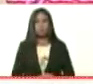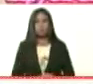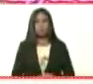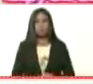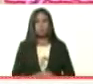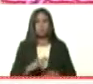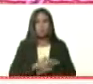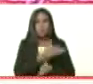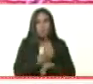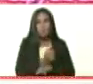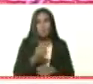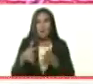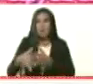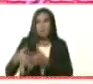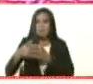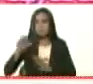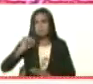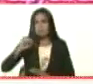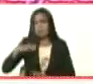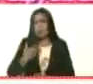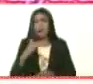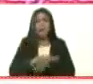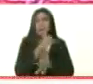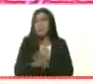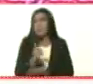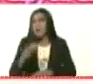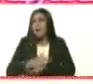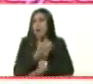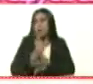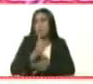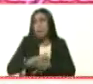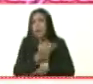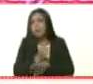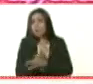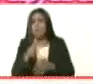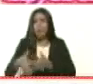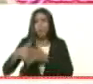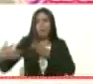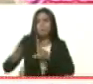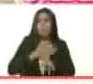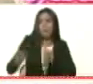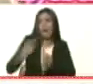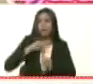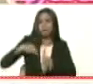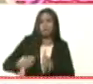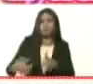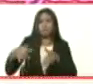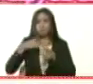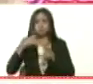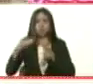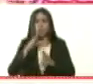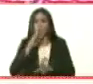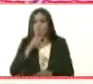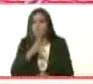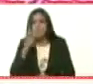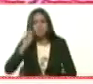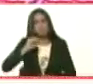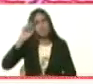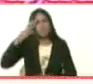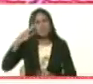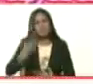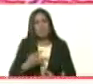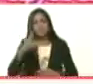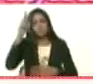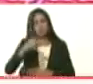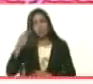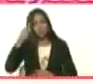culpar al imperialismo, sí. El imperialismo nos agrede criminal y brutalmente, es verdad, todos los